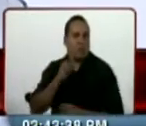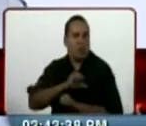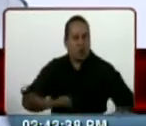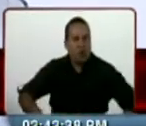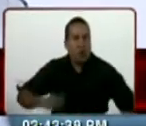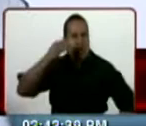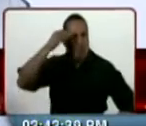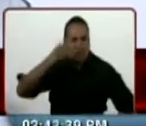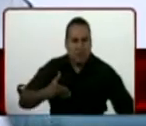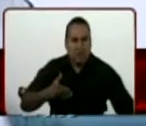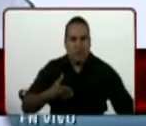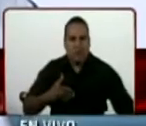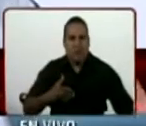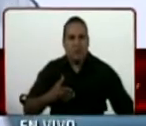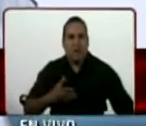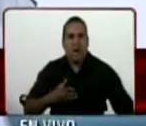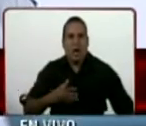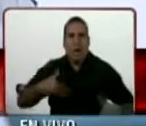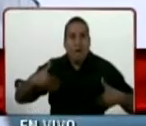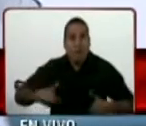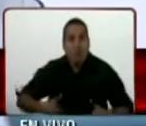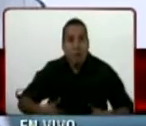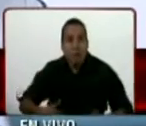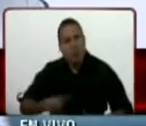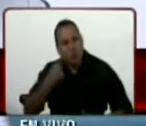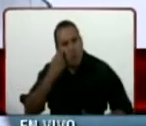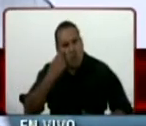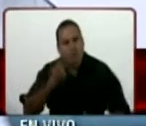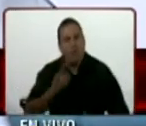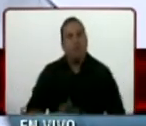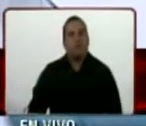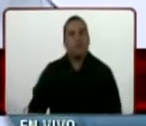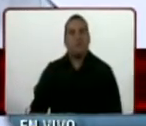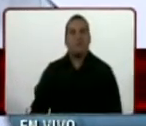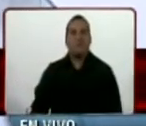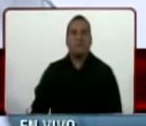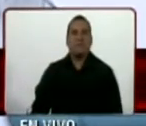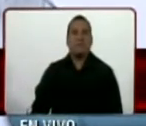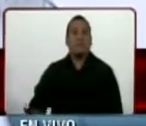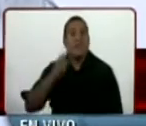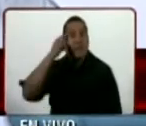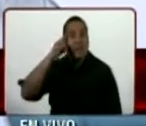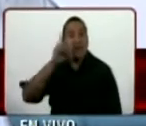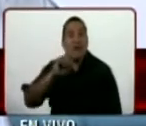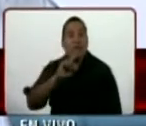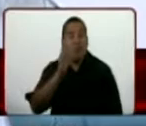oficiales, qué esfuerzo hacen, ustedes lo ven. Están desde hace días, no duermen,